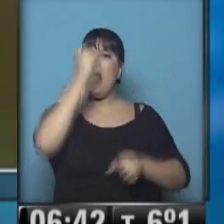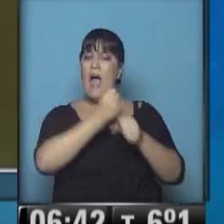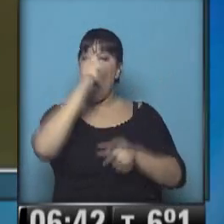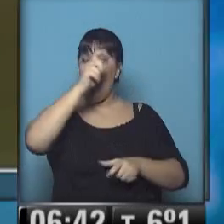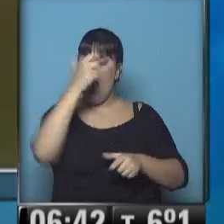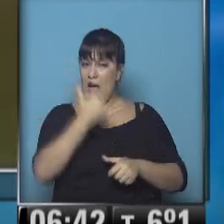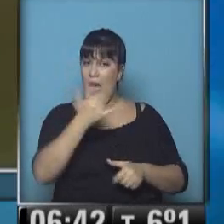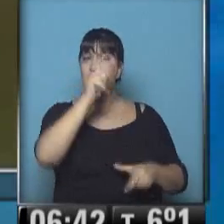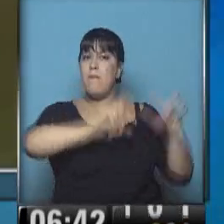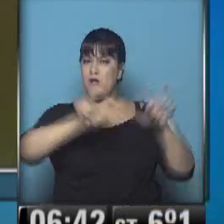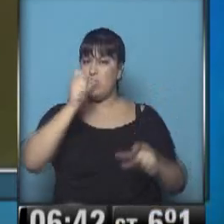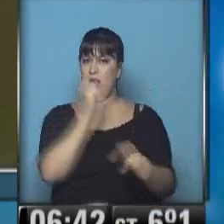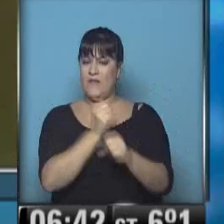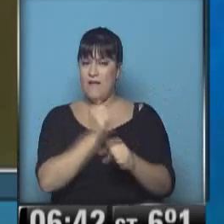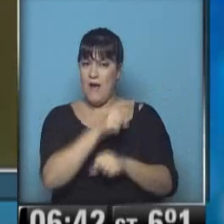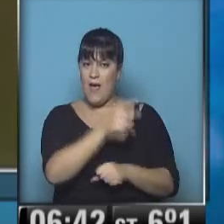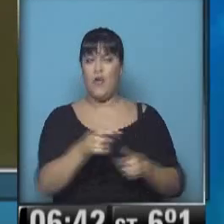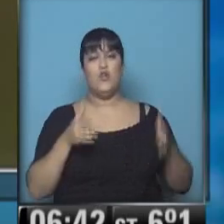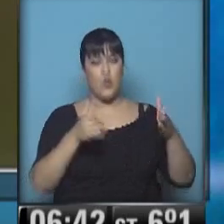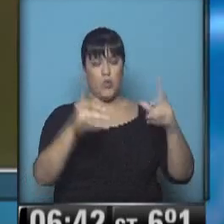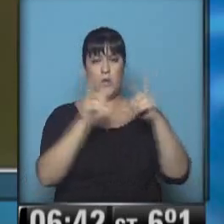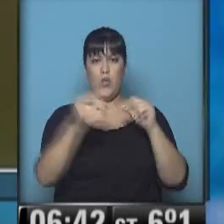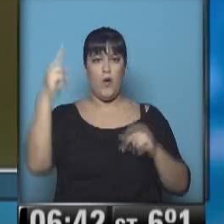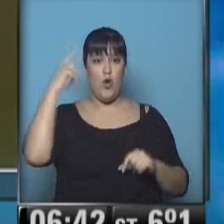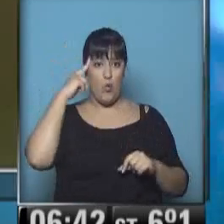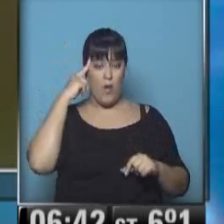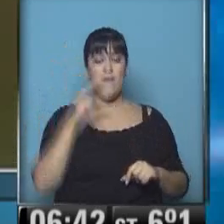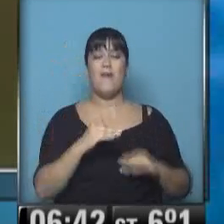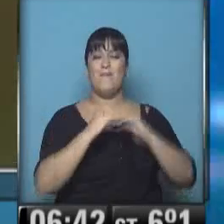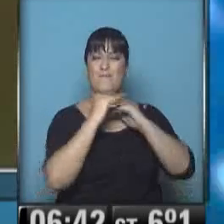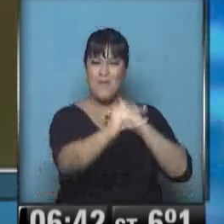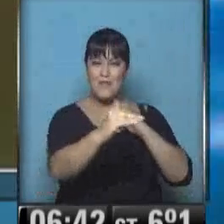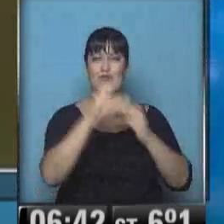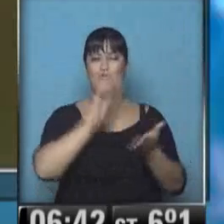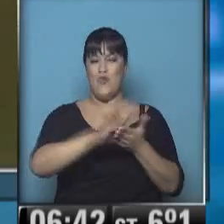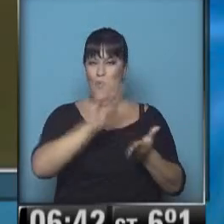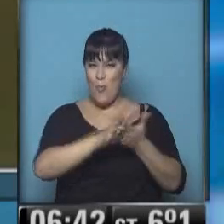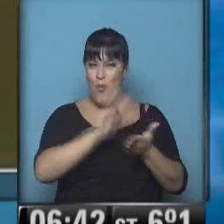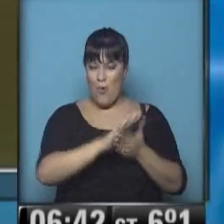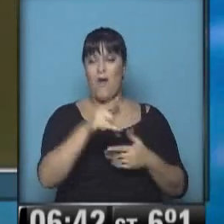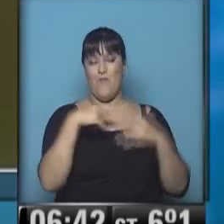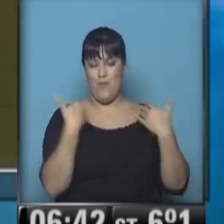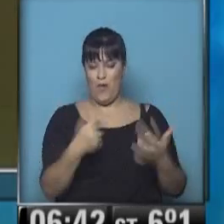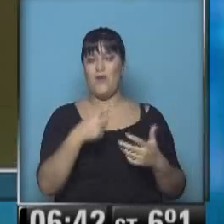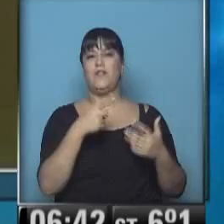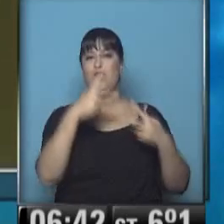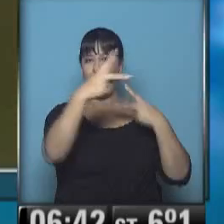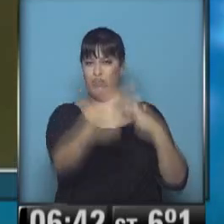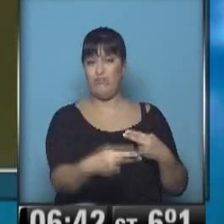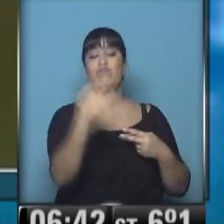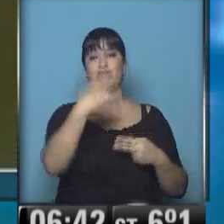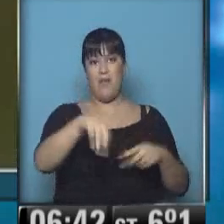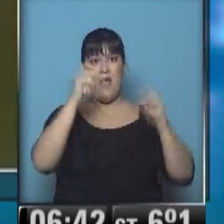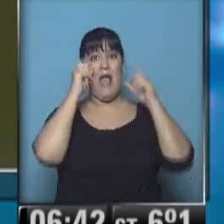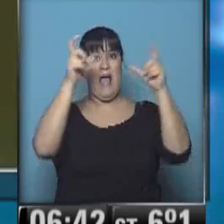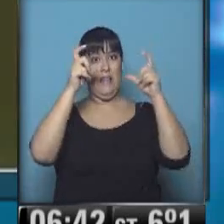Ahí visualizamos un tramo de la ruta nacional 9, se está repavimentando prácticamente toda la autopista Rosario-Buenos Aires, así que estén atentos, pero en